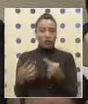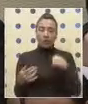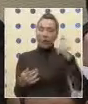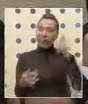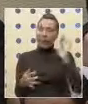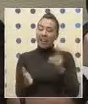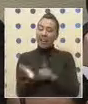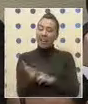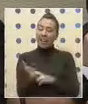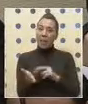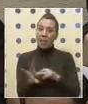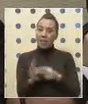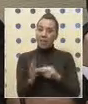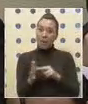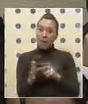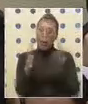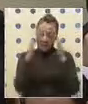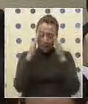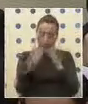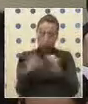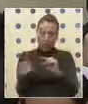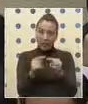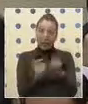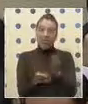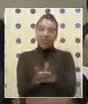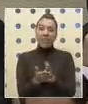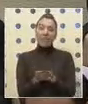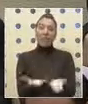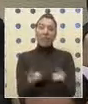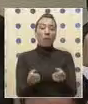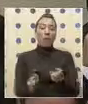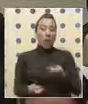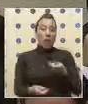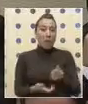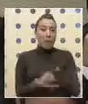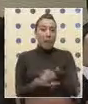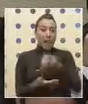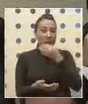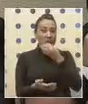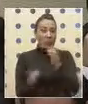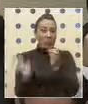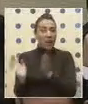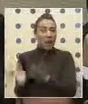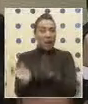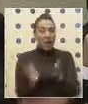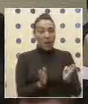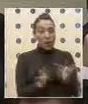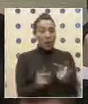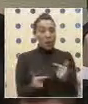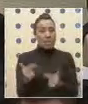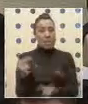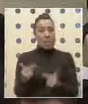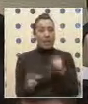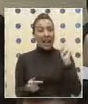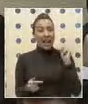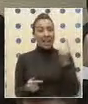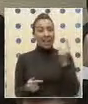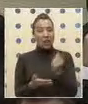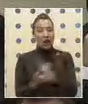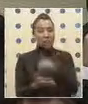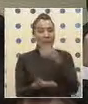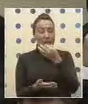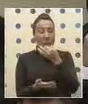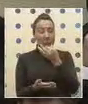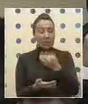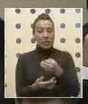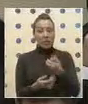que el verdadero problema y el foco de la discusión debe ser el acceso al medicamento, la regulación del mercado y una política nacional de medicamentos que